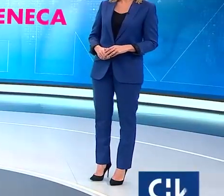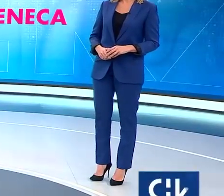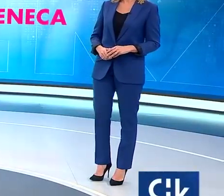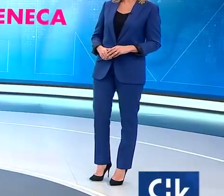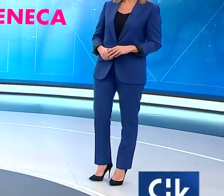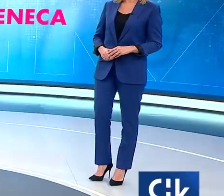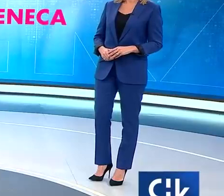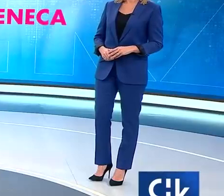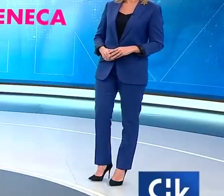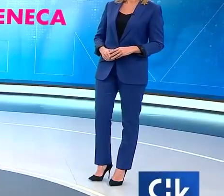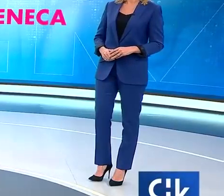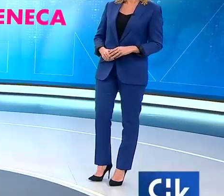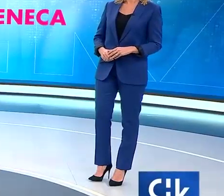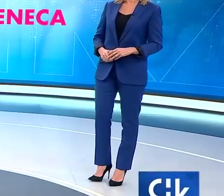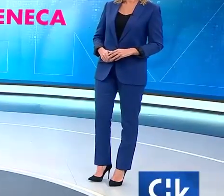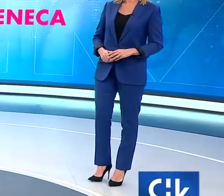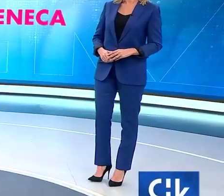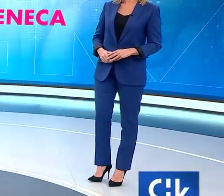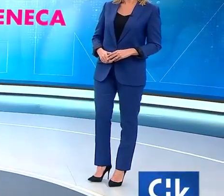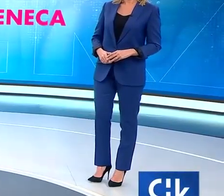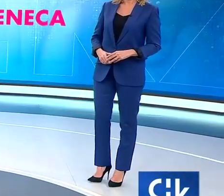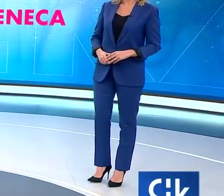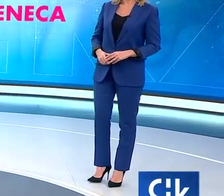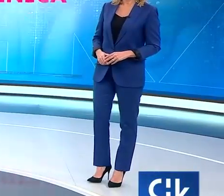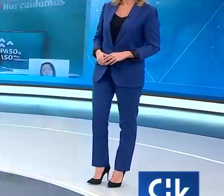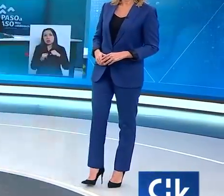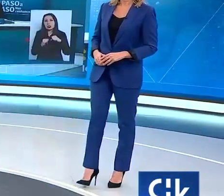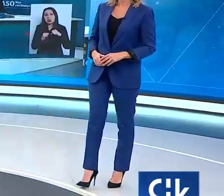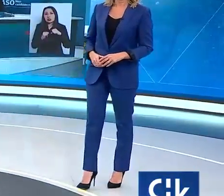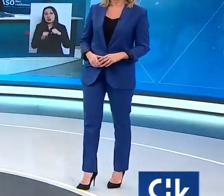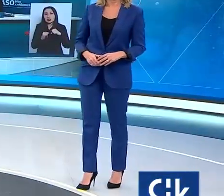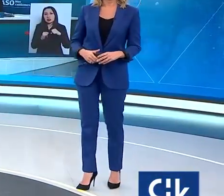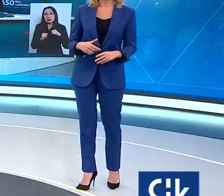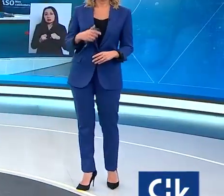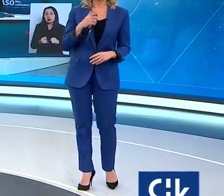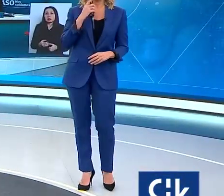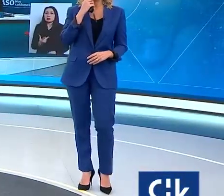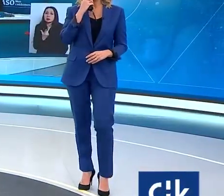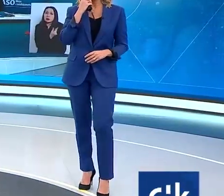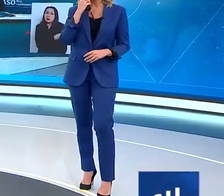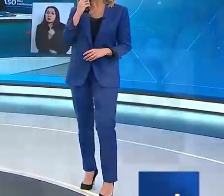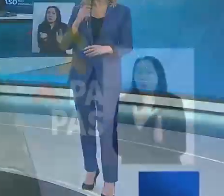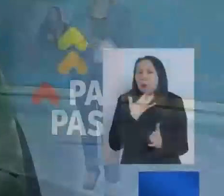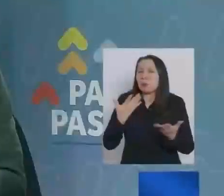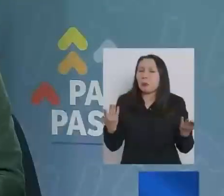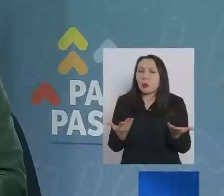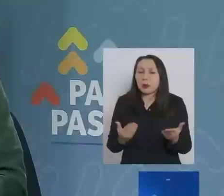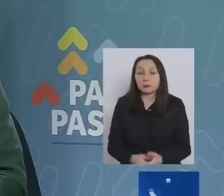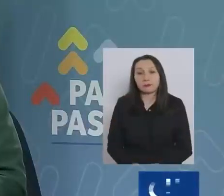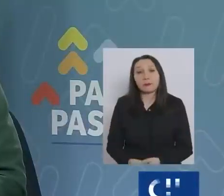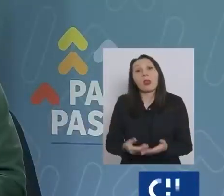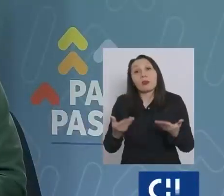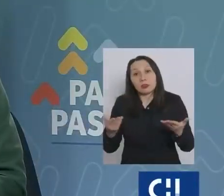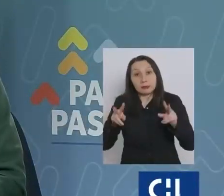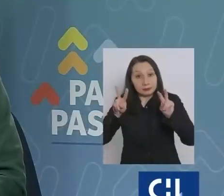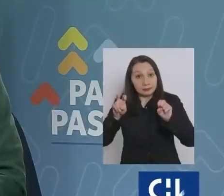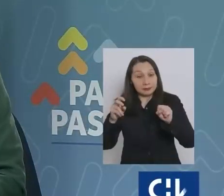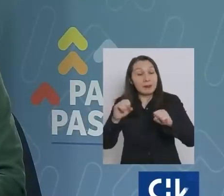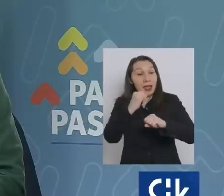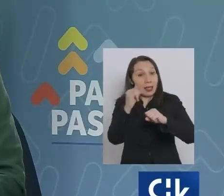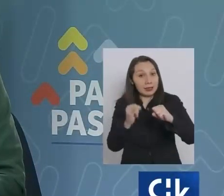dijo hoy la subsecretaria de Salud, Paula Daza. Revisemos su explicación. ¿Por qué AstraZeneca? Bueno, en relación a